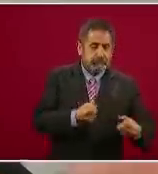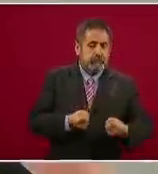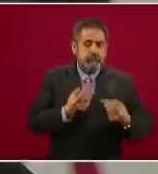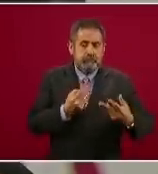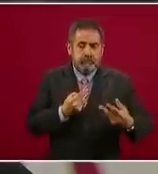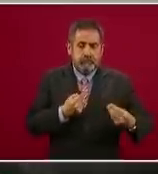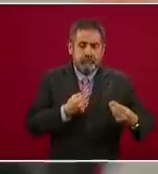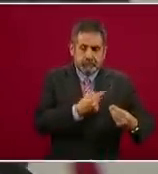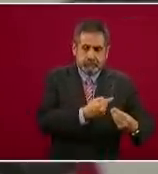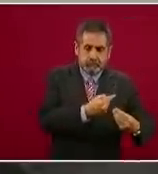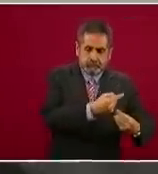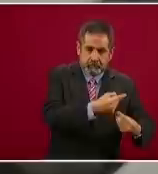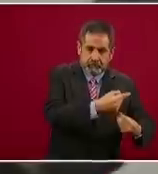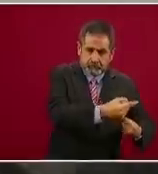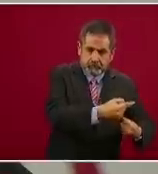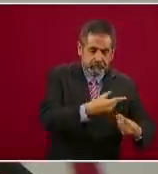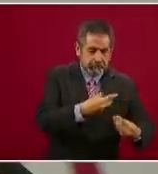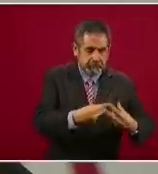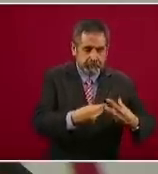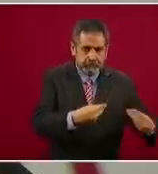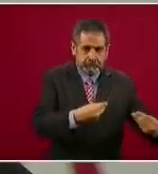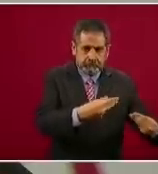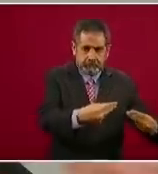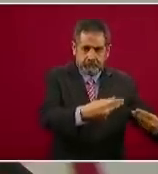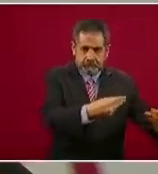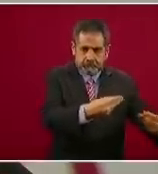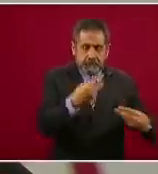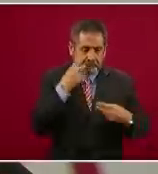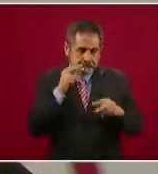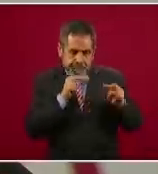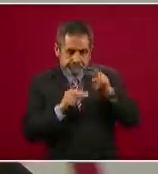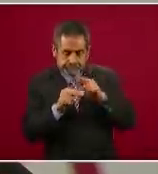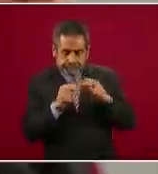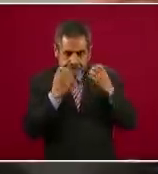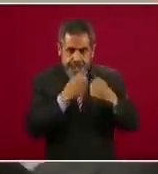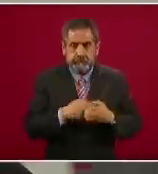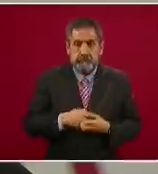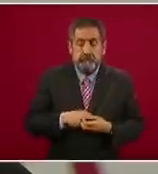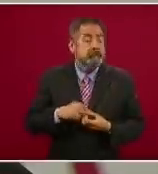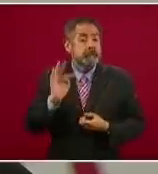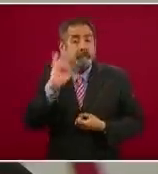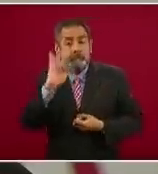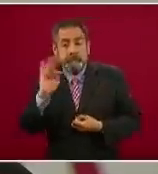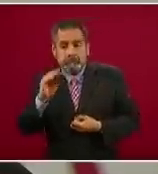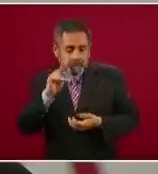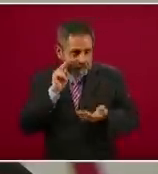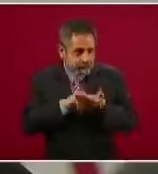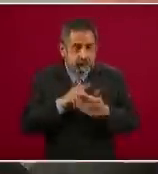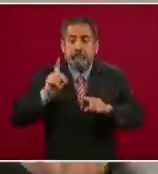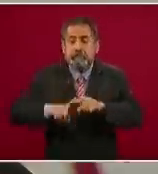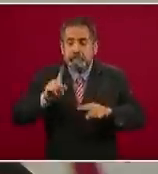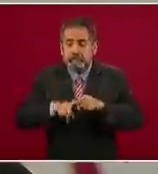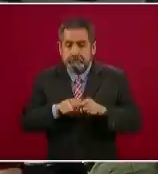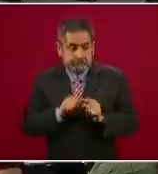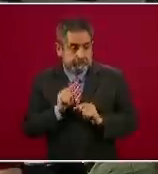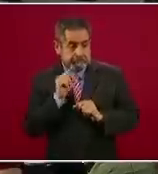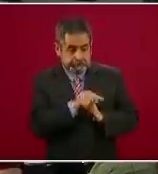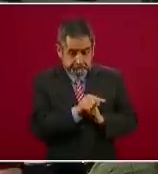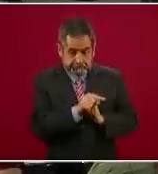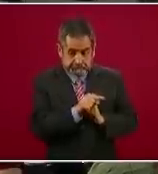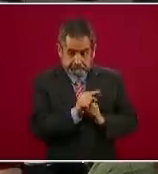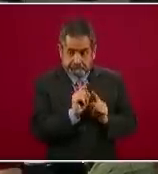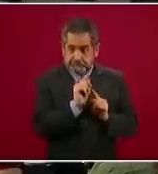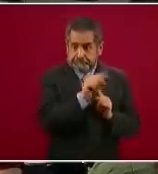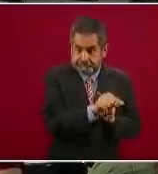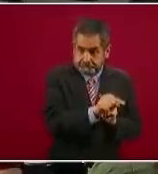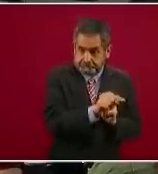número de contagios que van ocurriendo en el interior del país. Mientras podamos rastrear esas cadenas de transmisión con el mismo método que es el